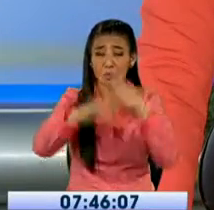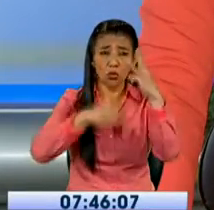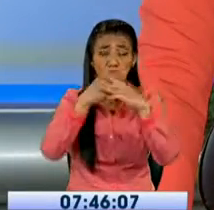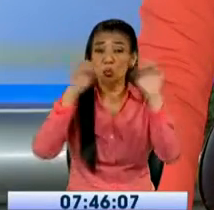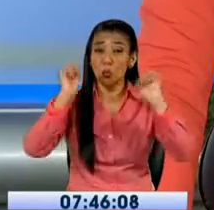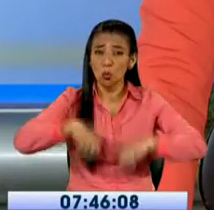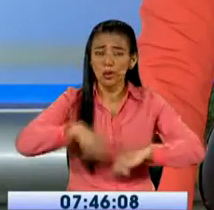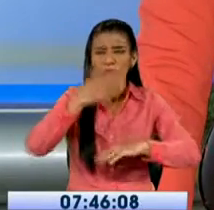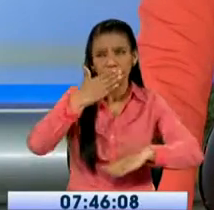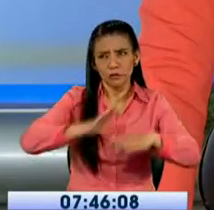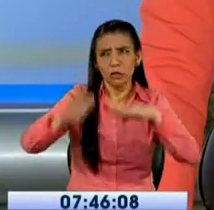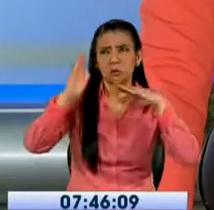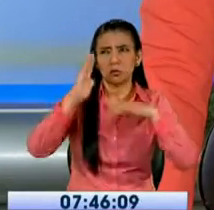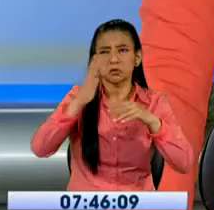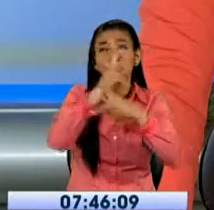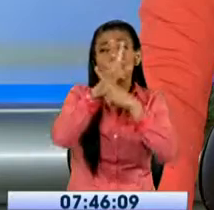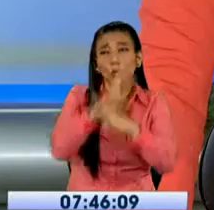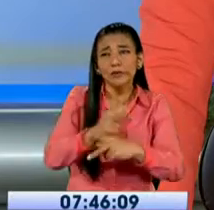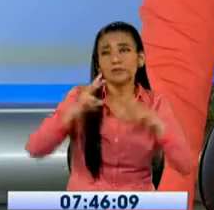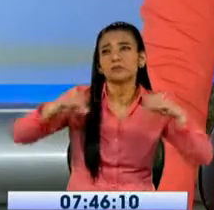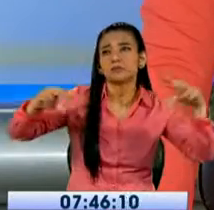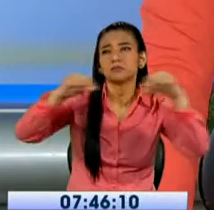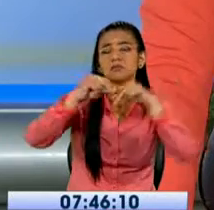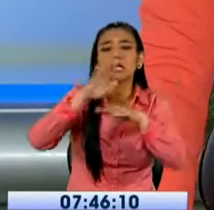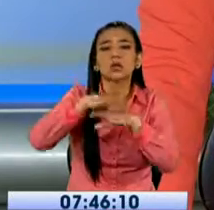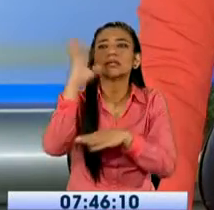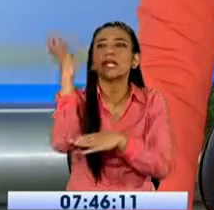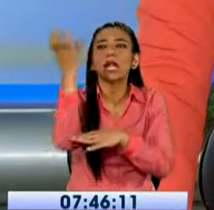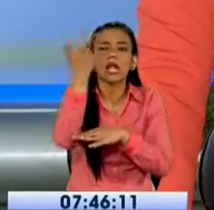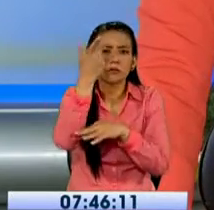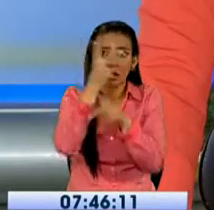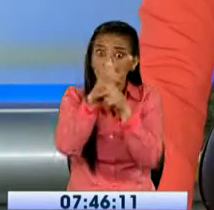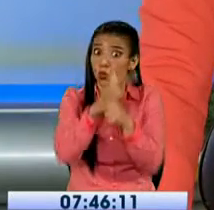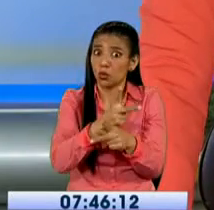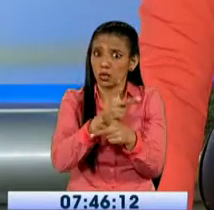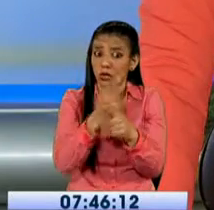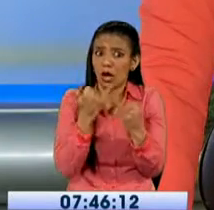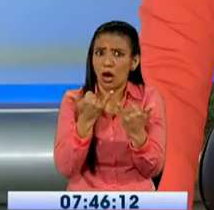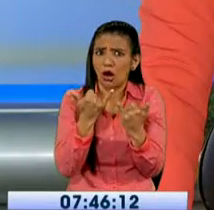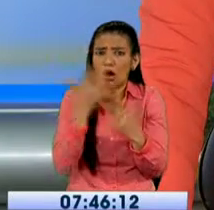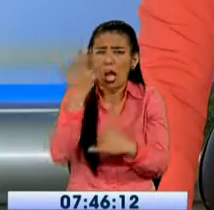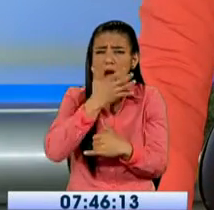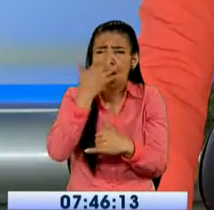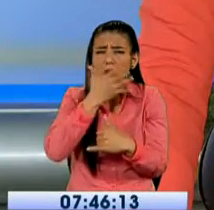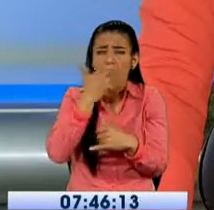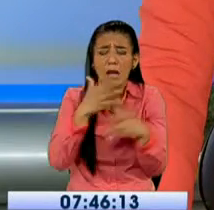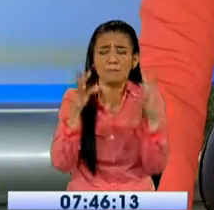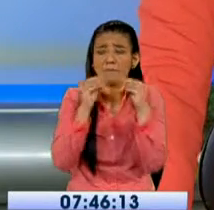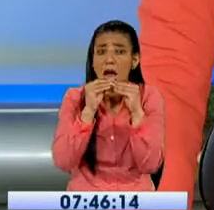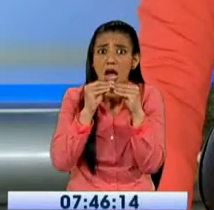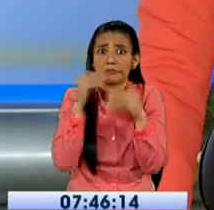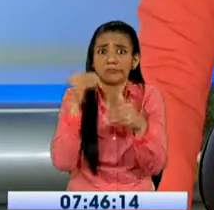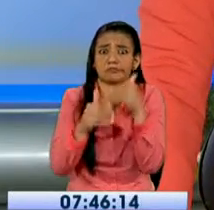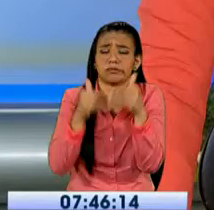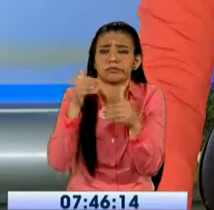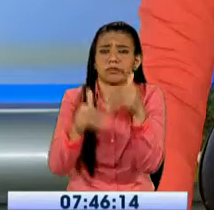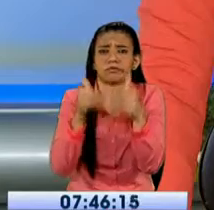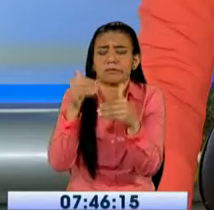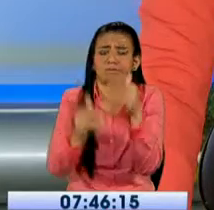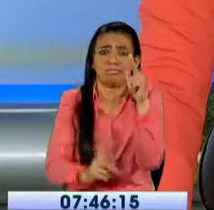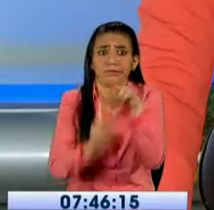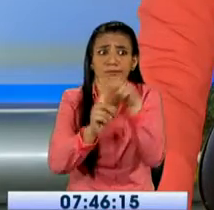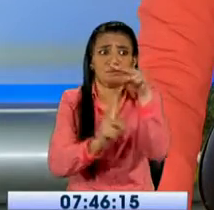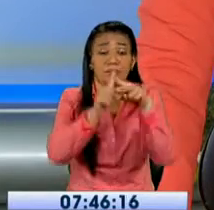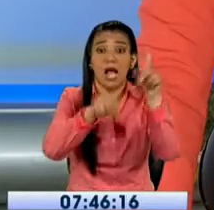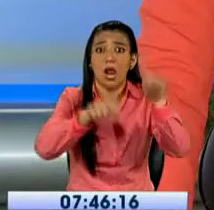emisiones contaminantes en pro de estabilizar la temperatura del planeta, que se ha incrementado en las últimas décadas, provocando el deshielo